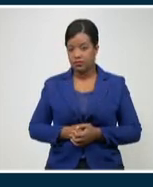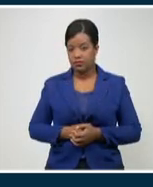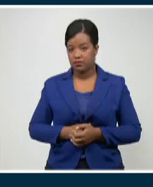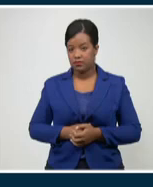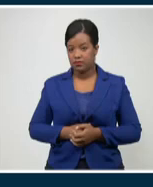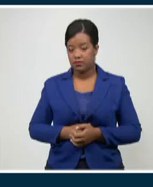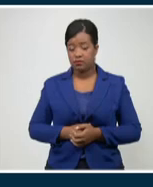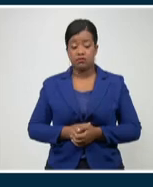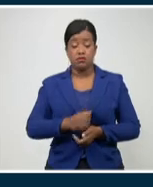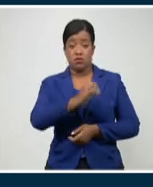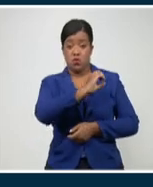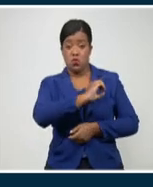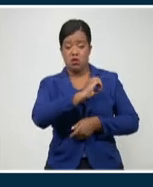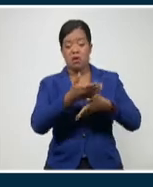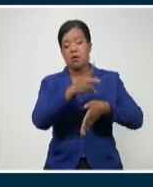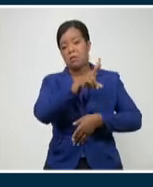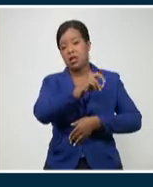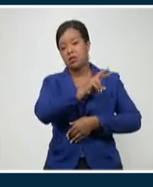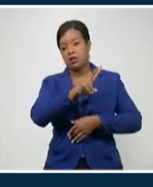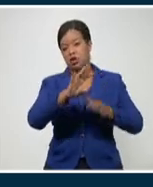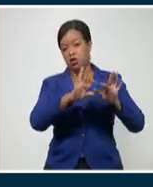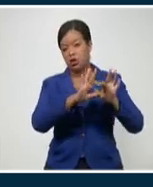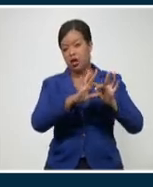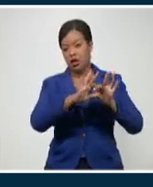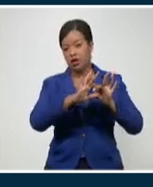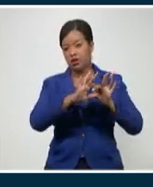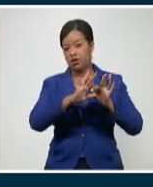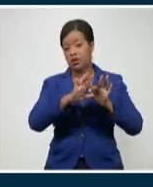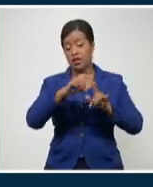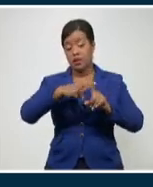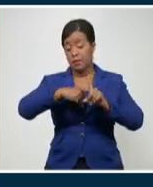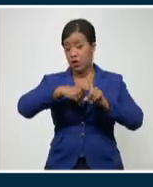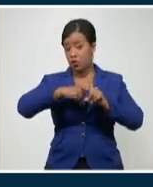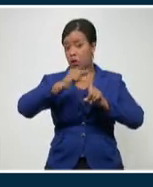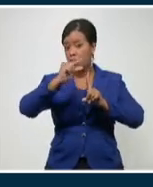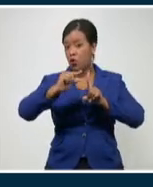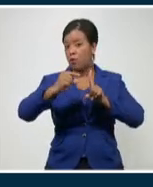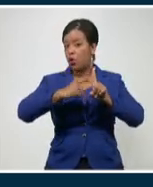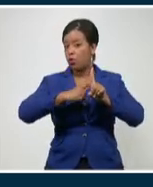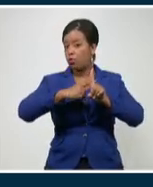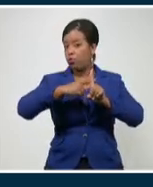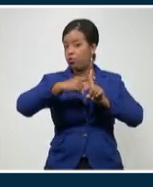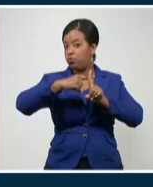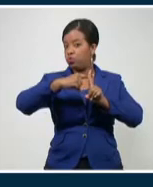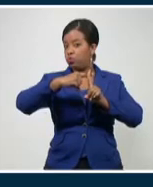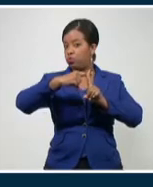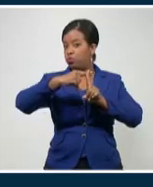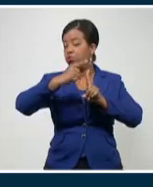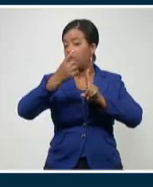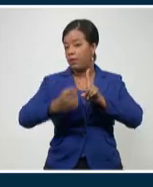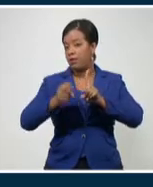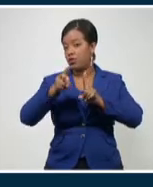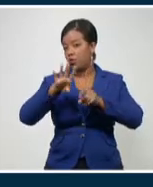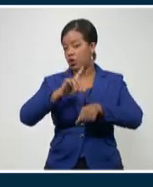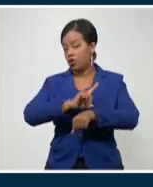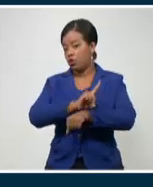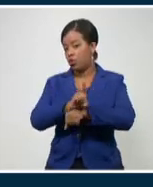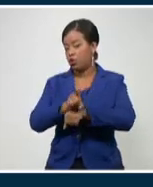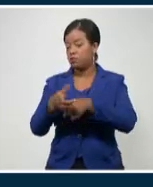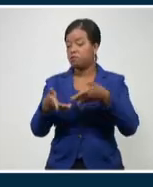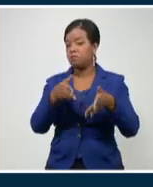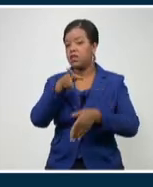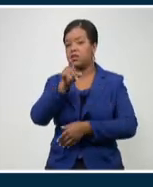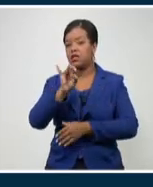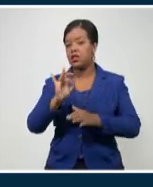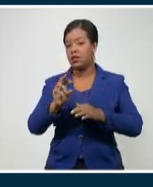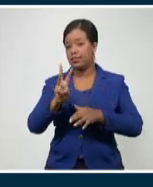región oriental. Las temperaturas máximas con un ascenso gradual, valores para las próximas 24 horas entre 27 y 30 grados Celsius